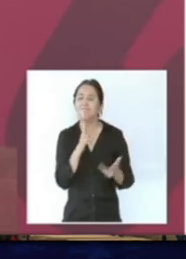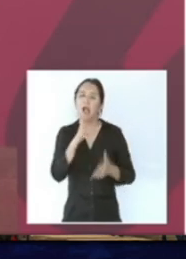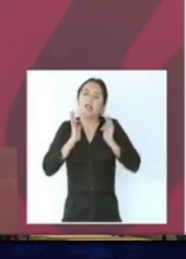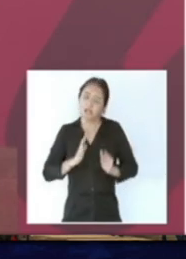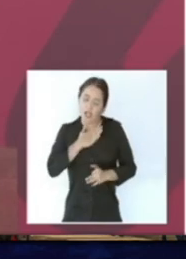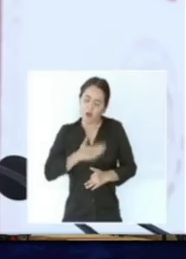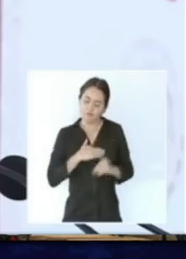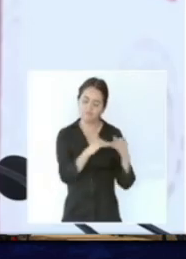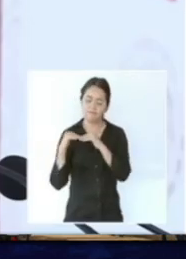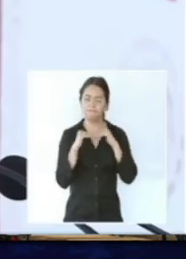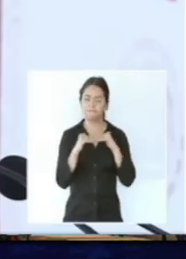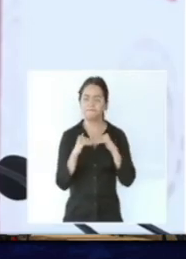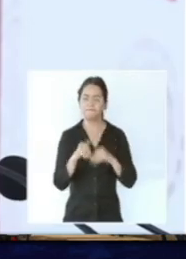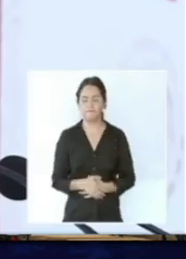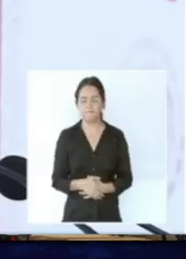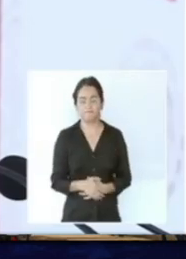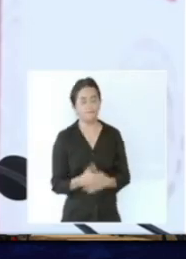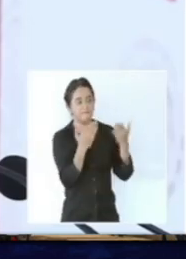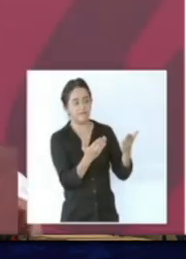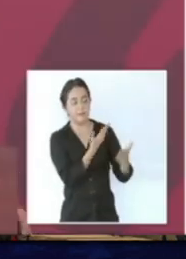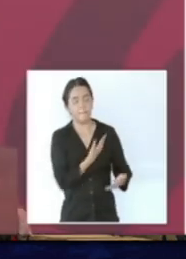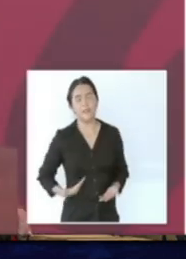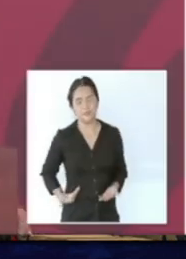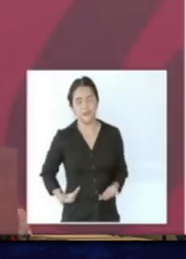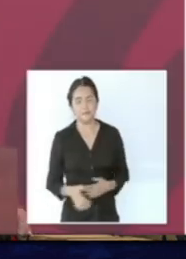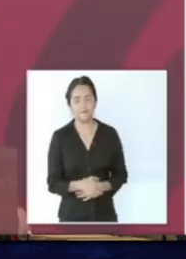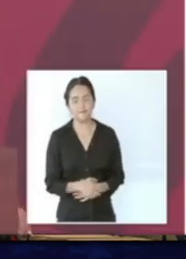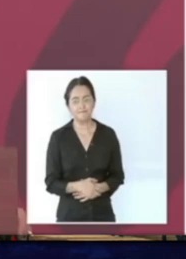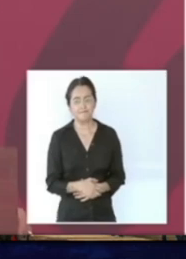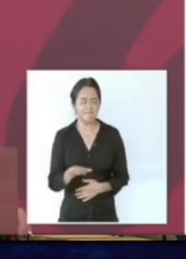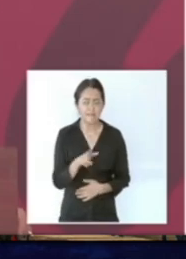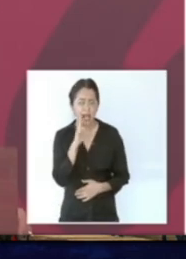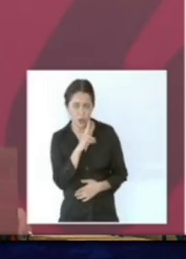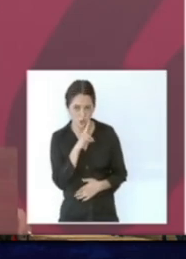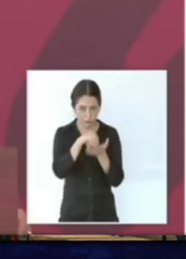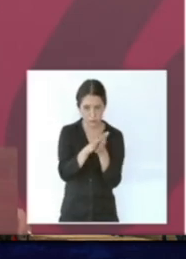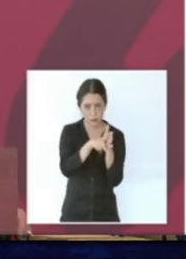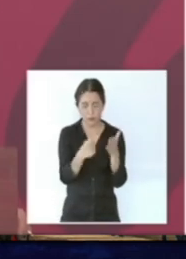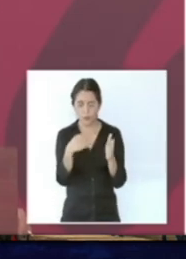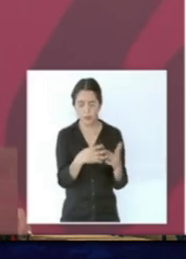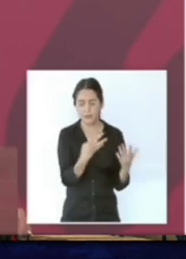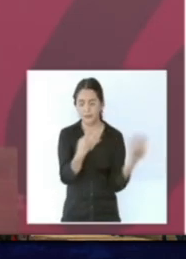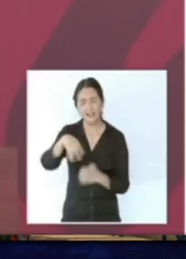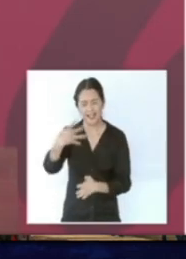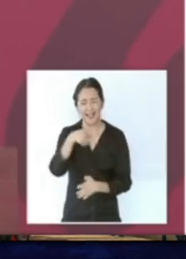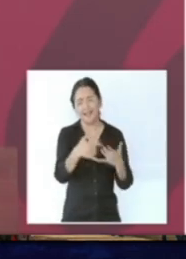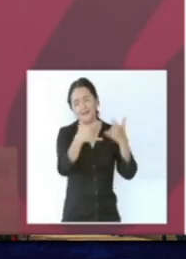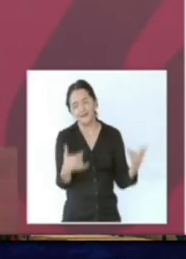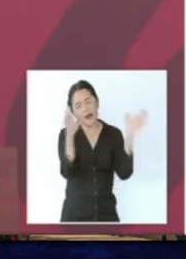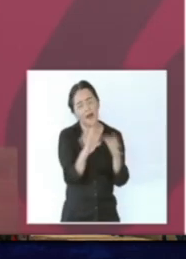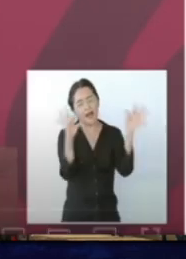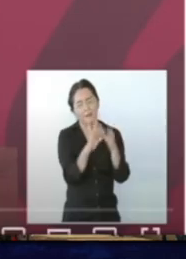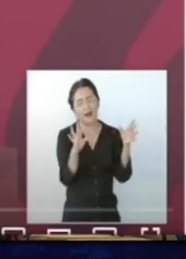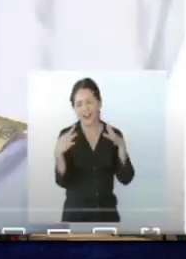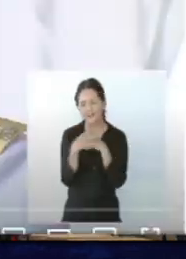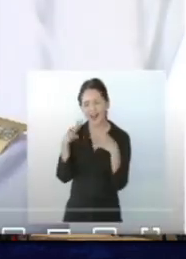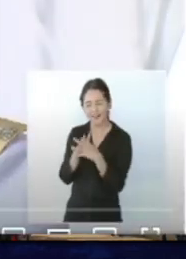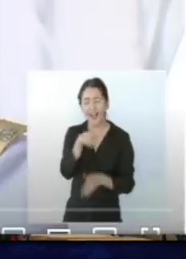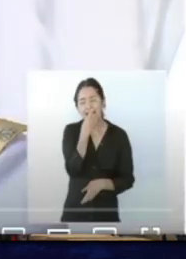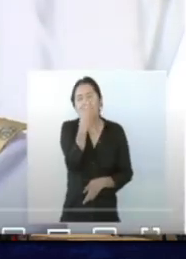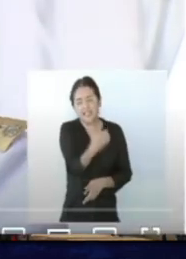y más igualitaria señor presidente entre las crónicas de la prensa de 1914 que narran los menores de este episodio histórico